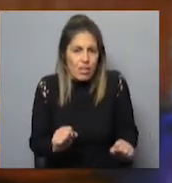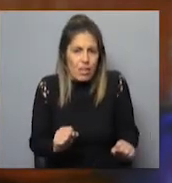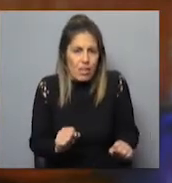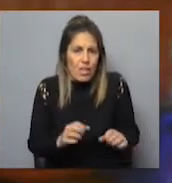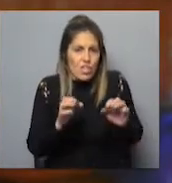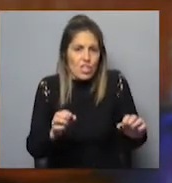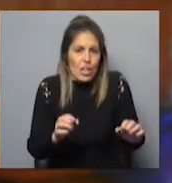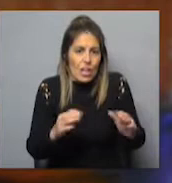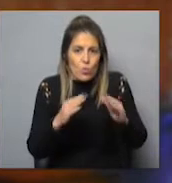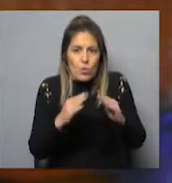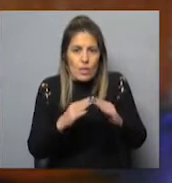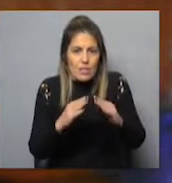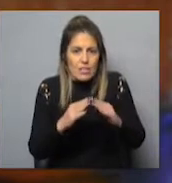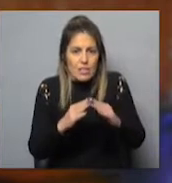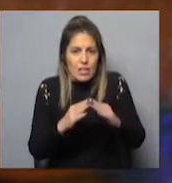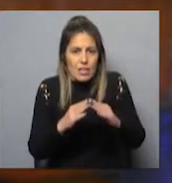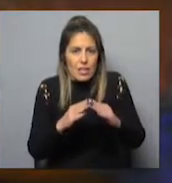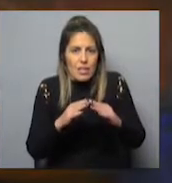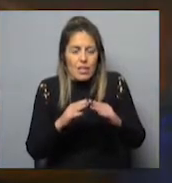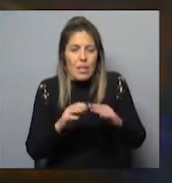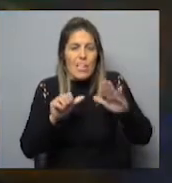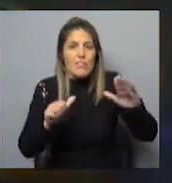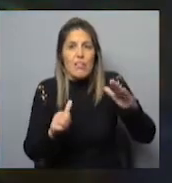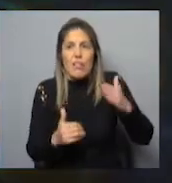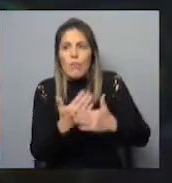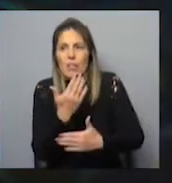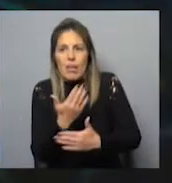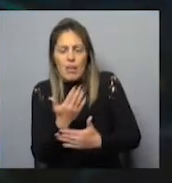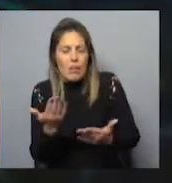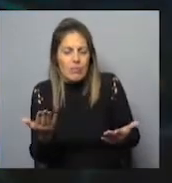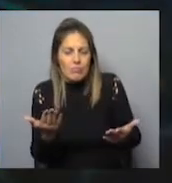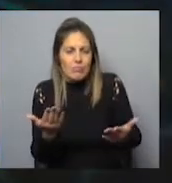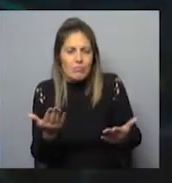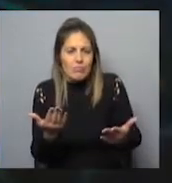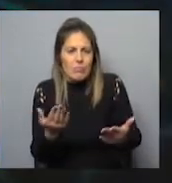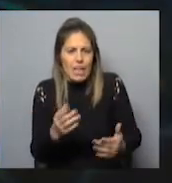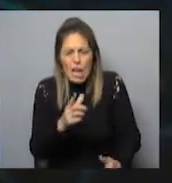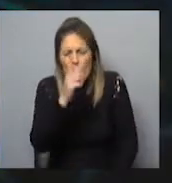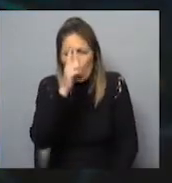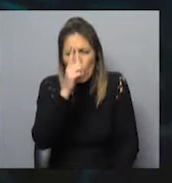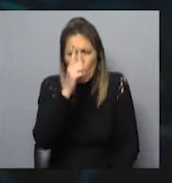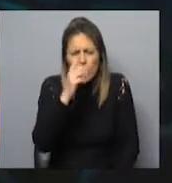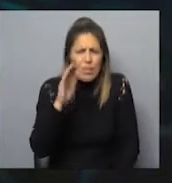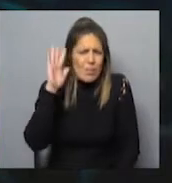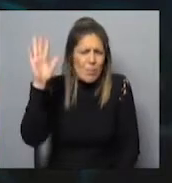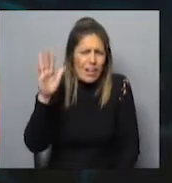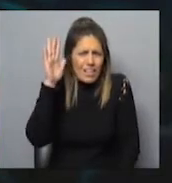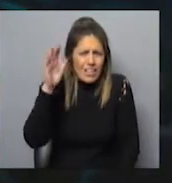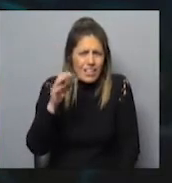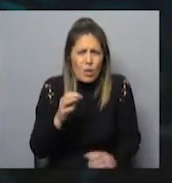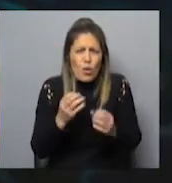llegar a tu casa a las 6 donde vivas a las 6 de la mañana en pleno julio imagínense en el estado